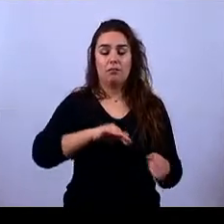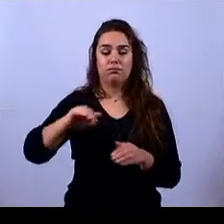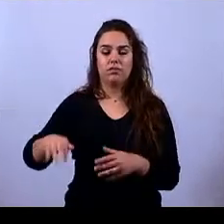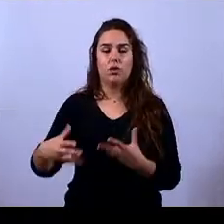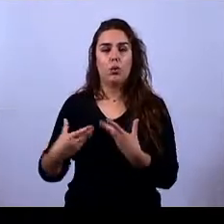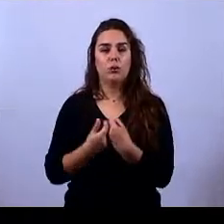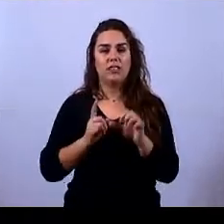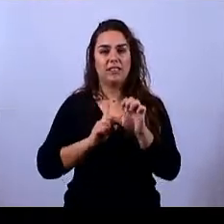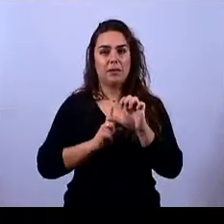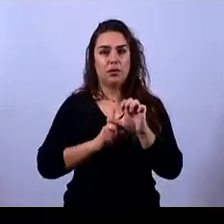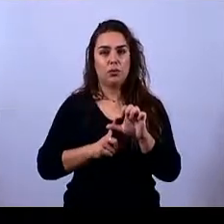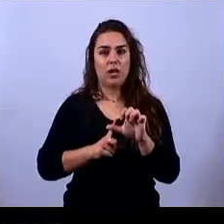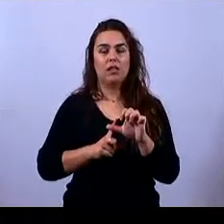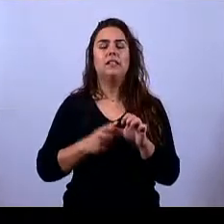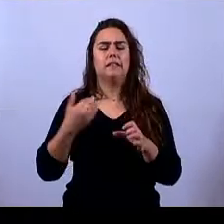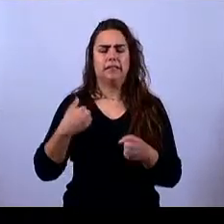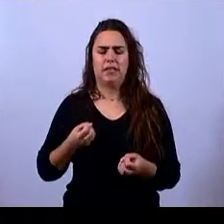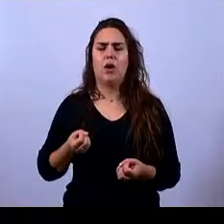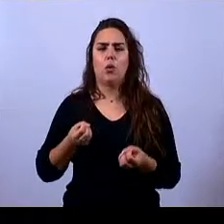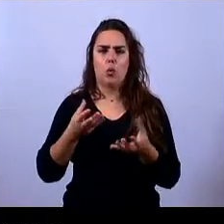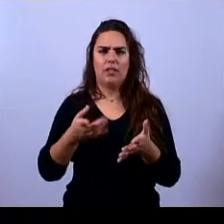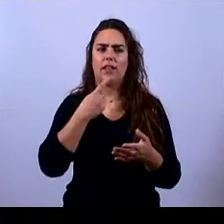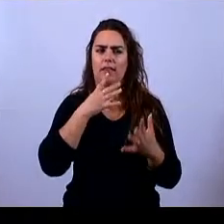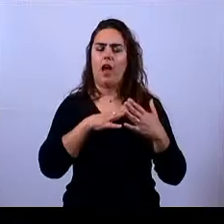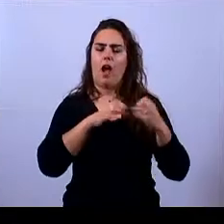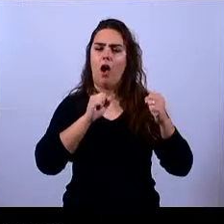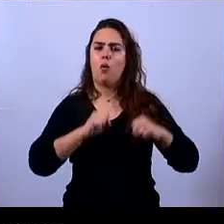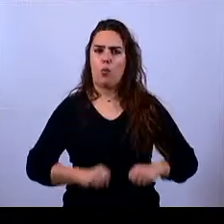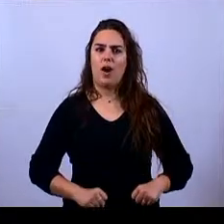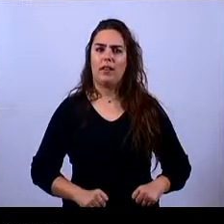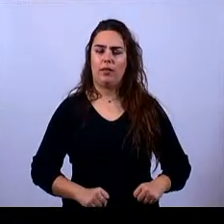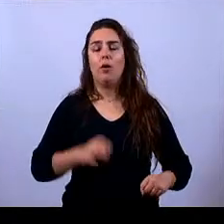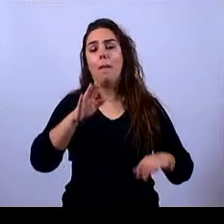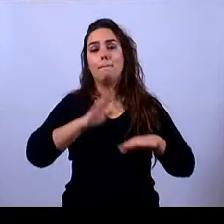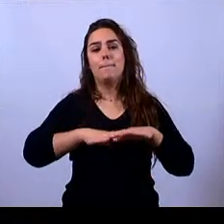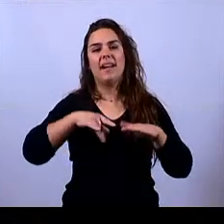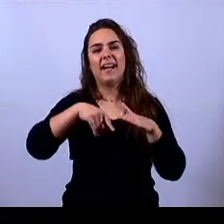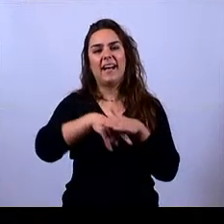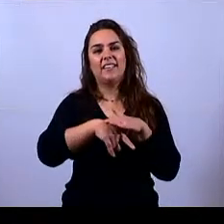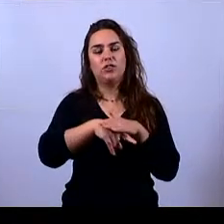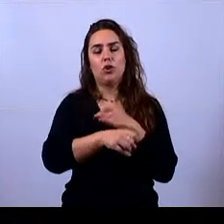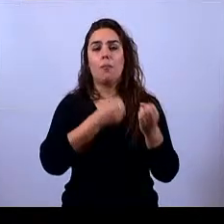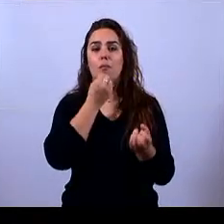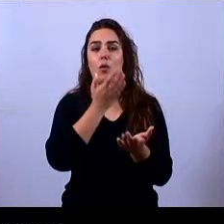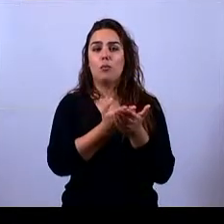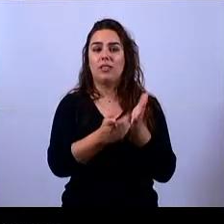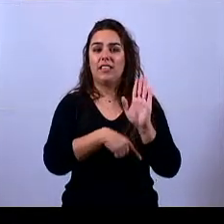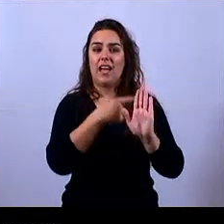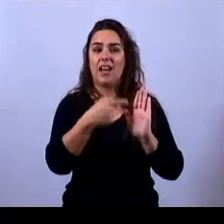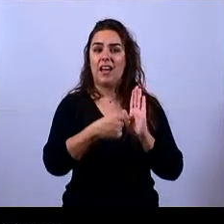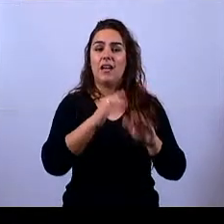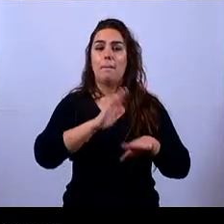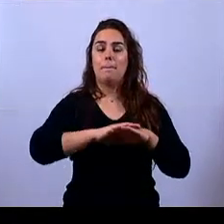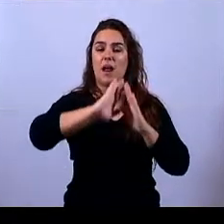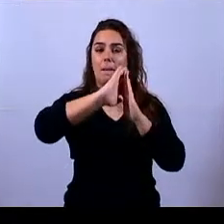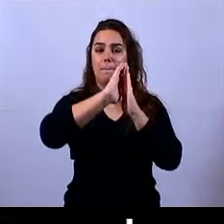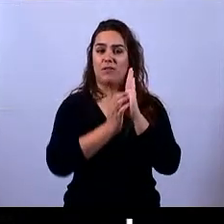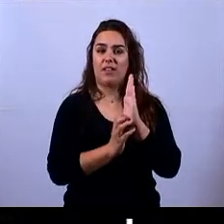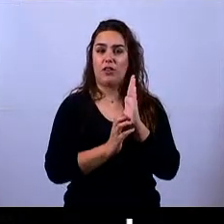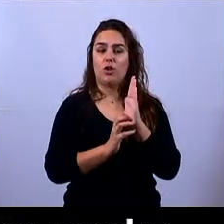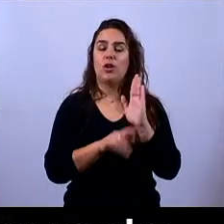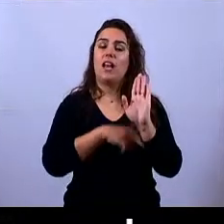Junta de Extremadura ha manifestado su conformidad a la tramitación de la propuesta de ley para la modificación de la